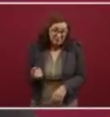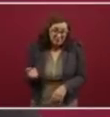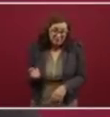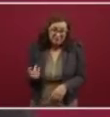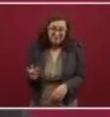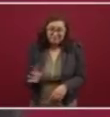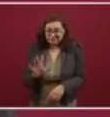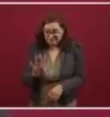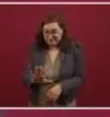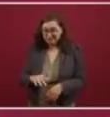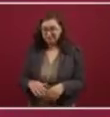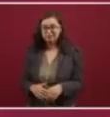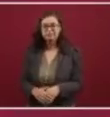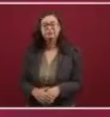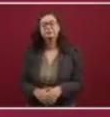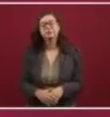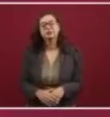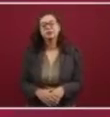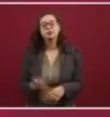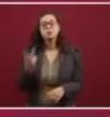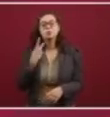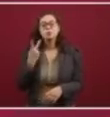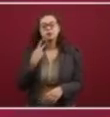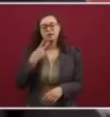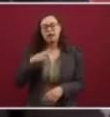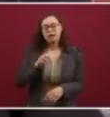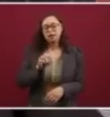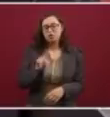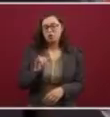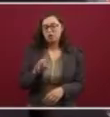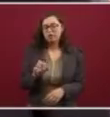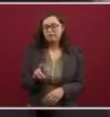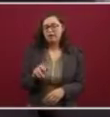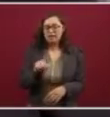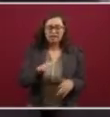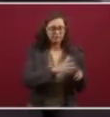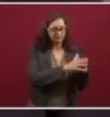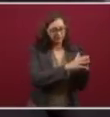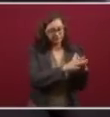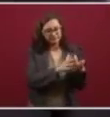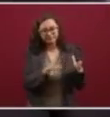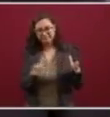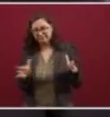política neoliberal. Ofrezco disculpa a los